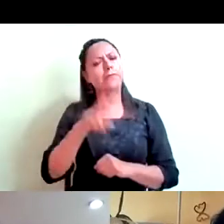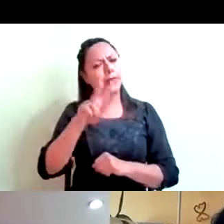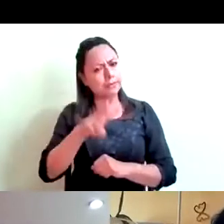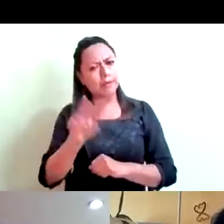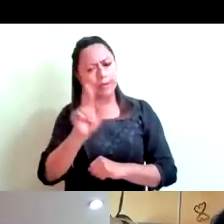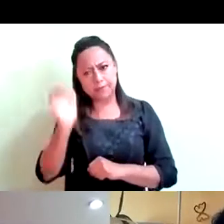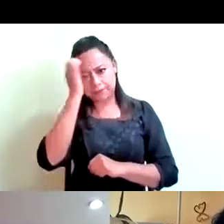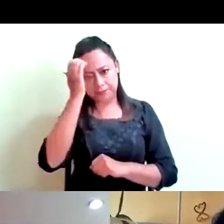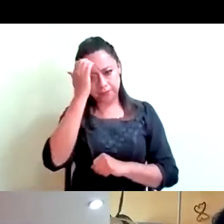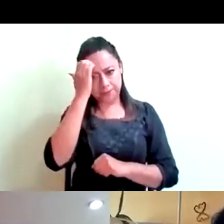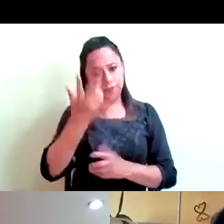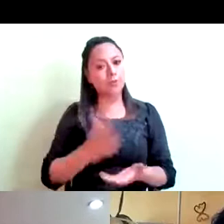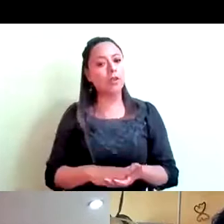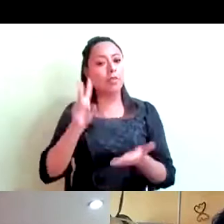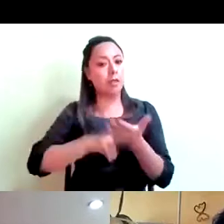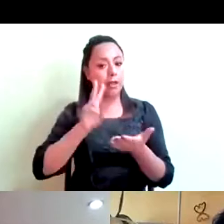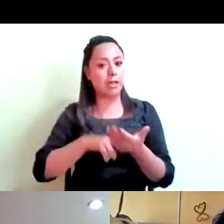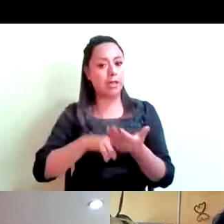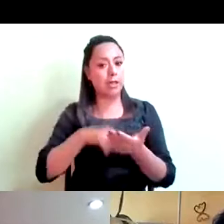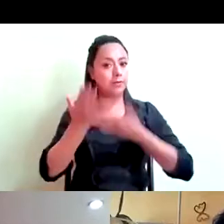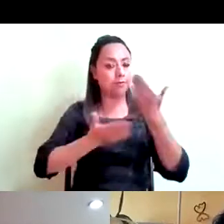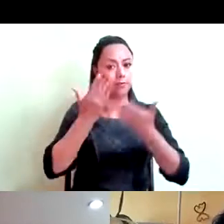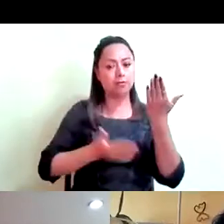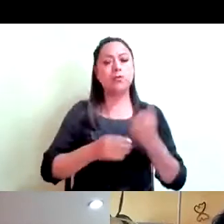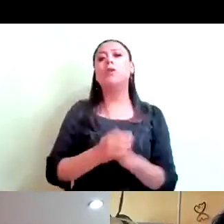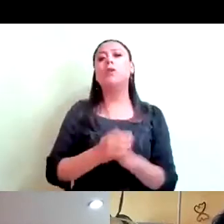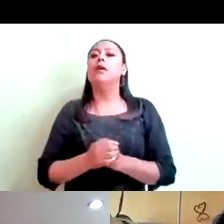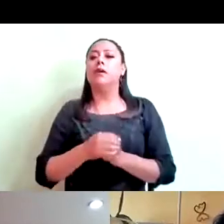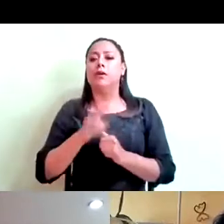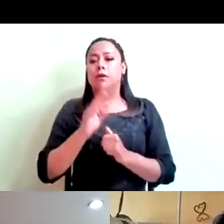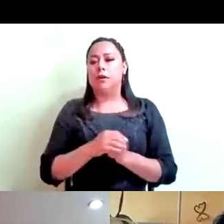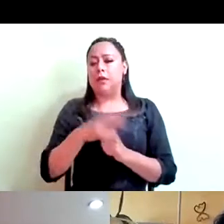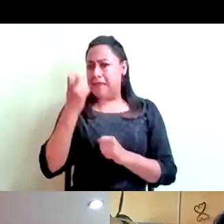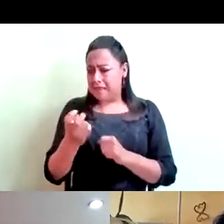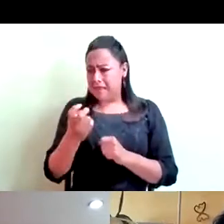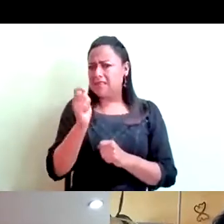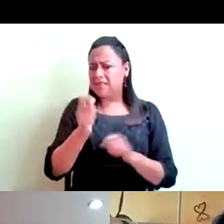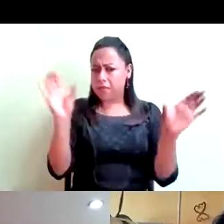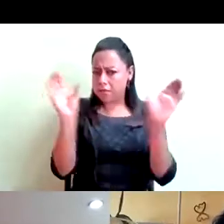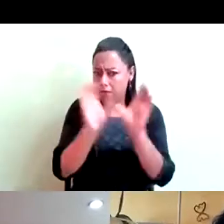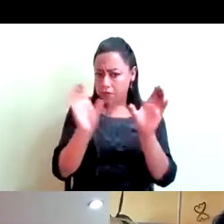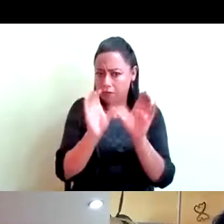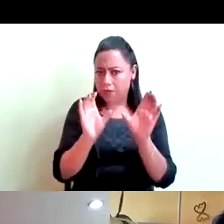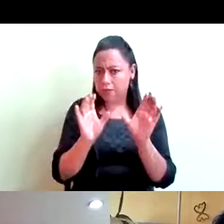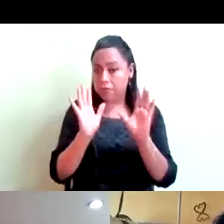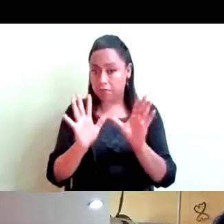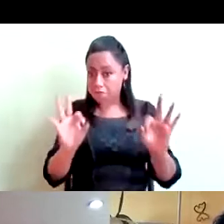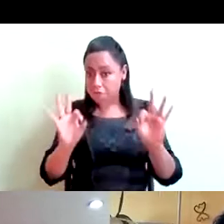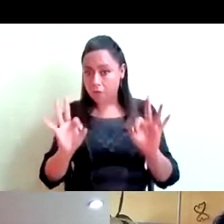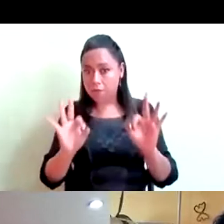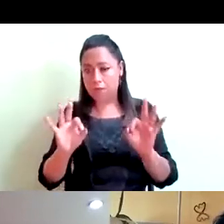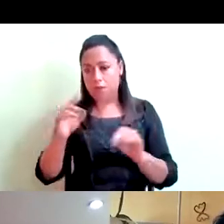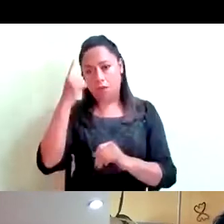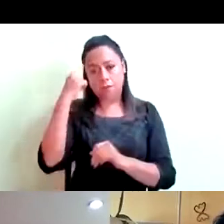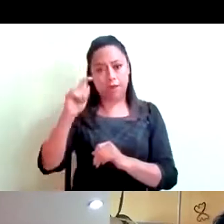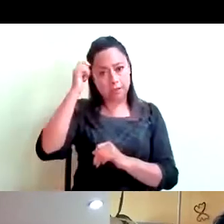estudios RVOE no es una certificación de calidad de los servicios que